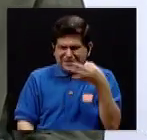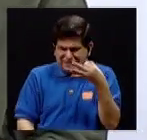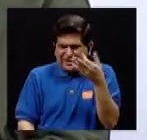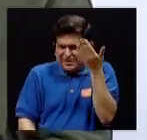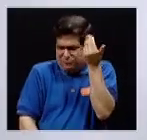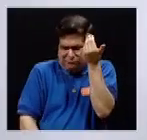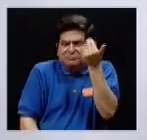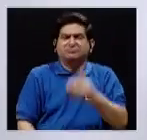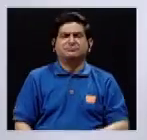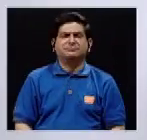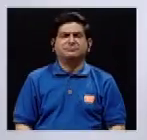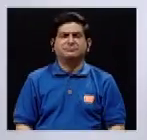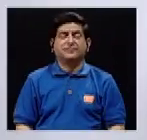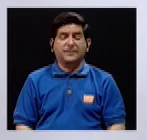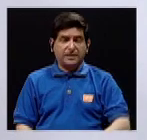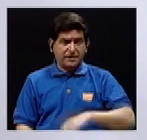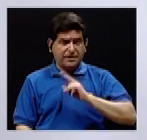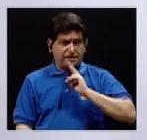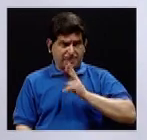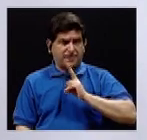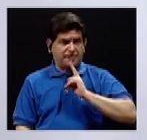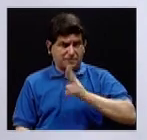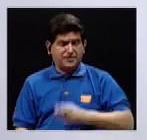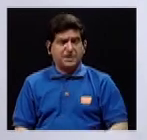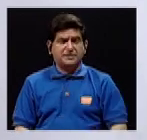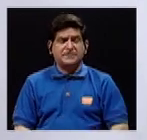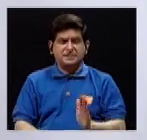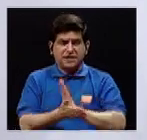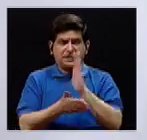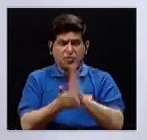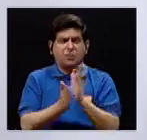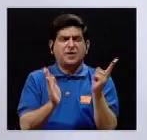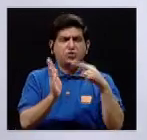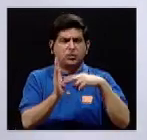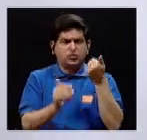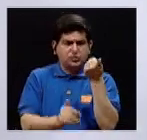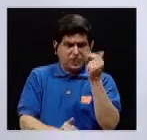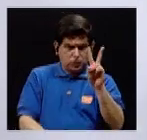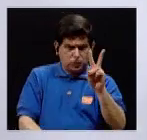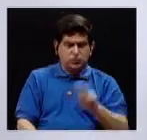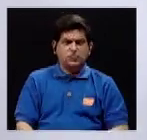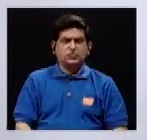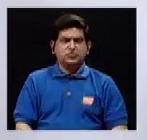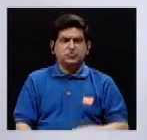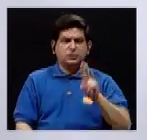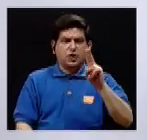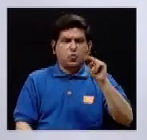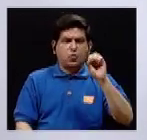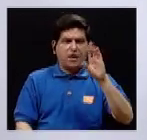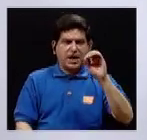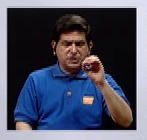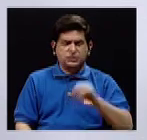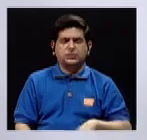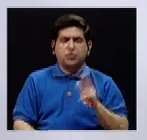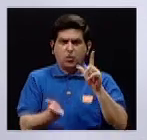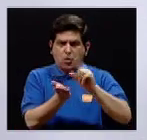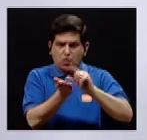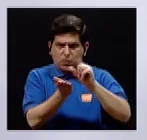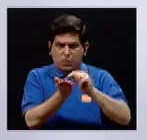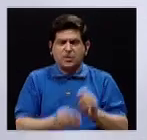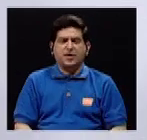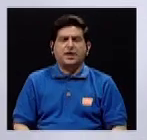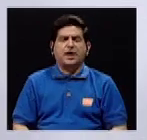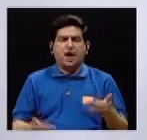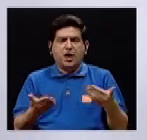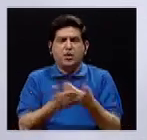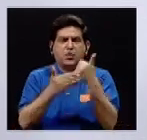puntualización bueno la en realidad eh es un documento del 2012 que la UNESCO publica hablando de los nuevos